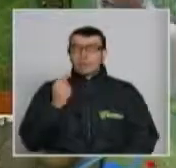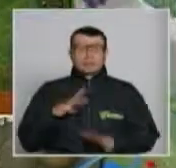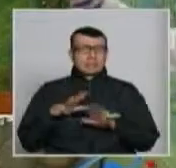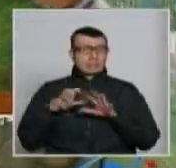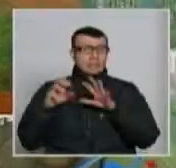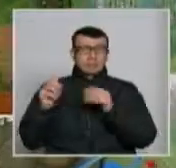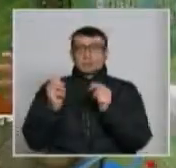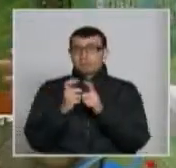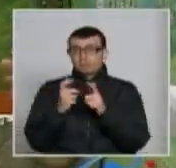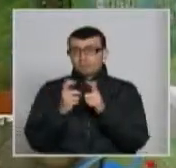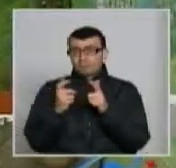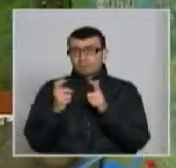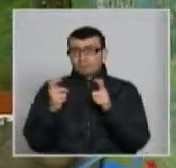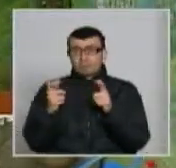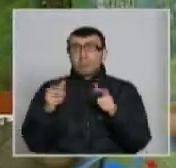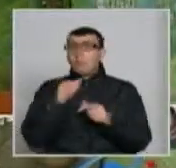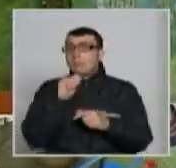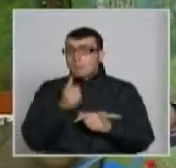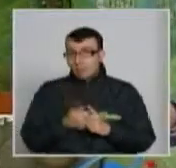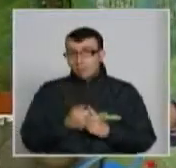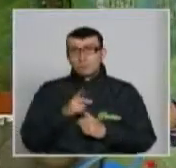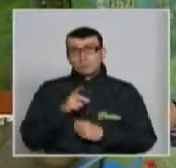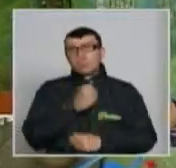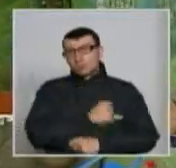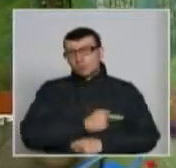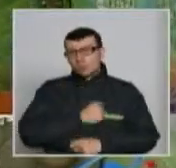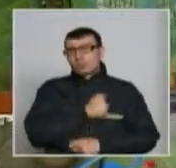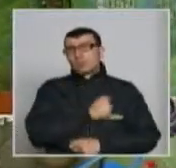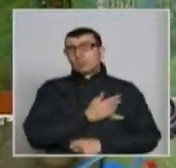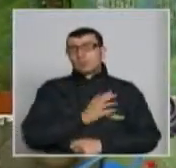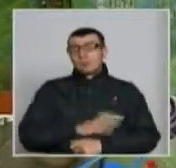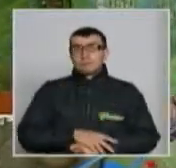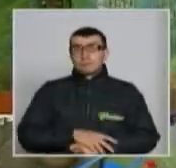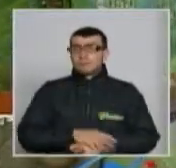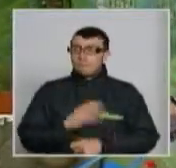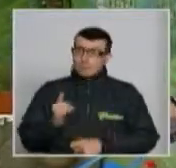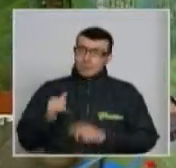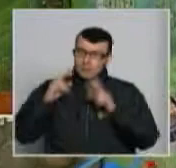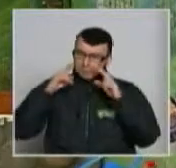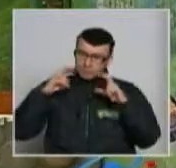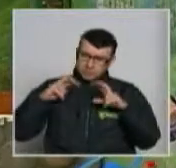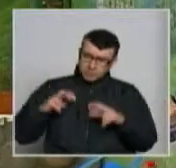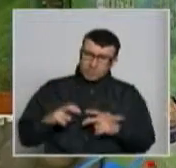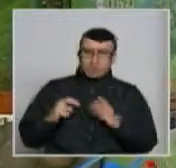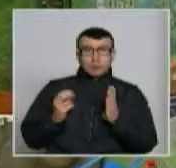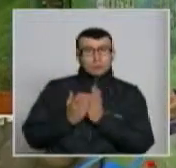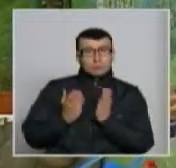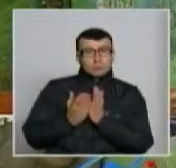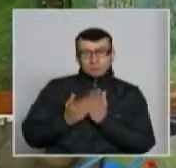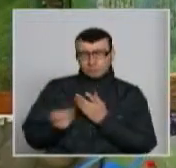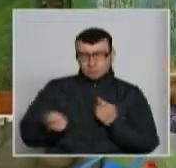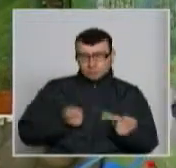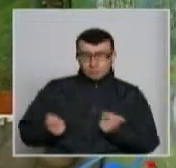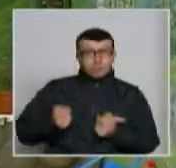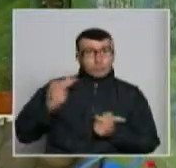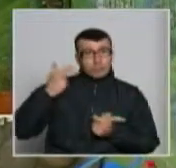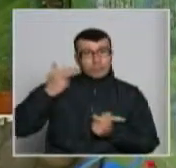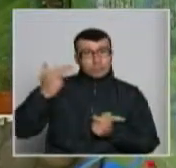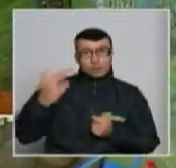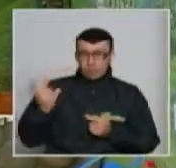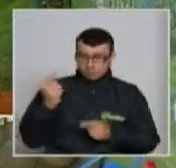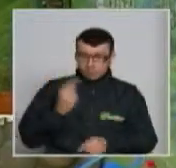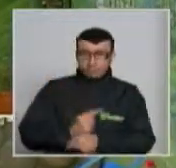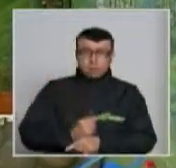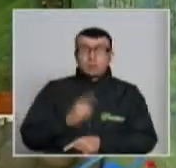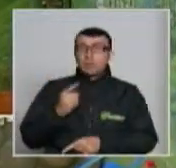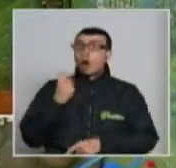estadísticas cada vez son mayores. Por favor, en la consulta, en la evaluación, en la historia clínica, la